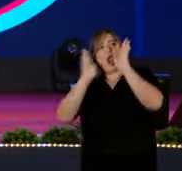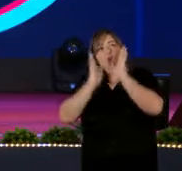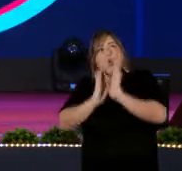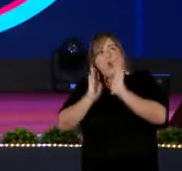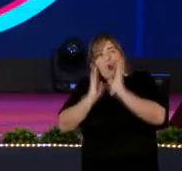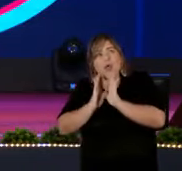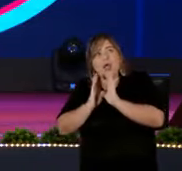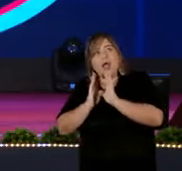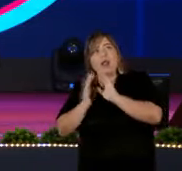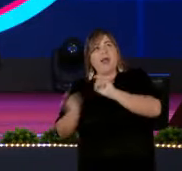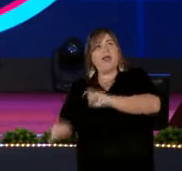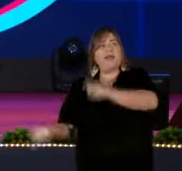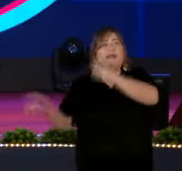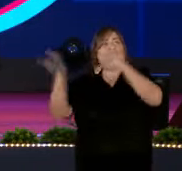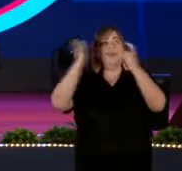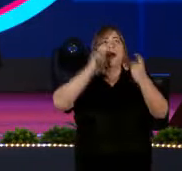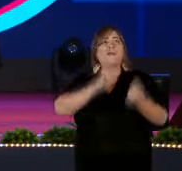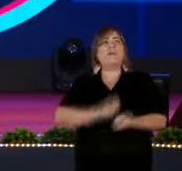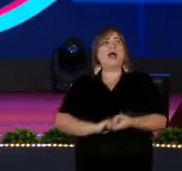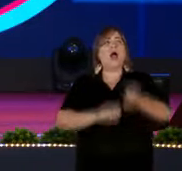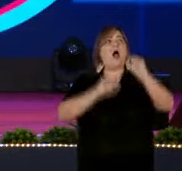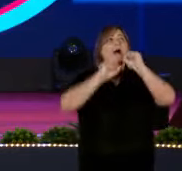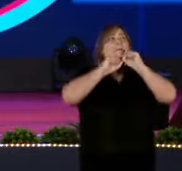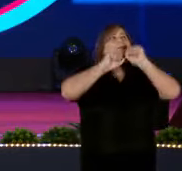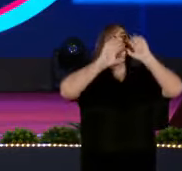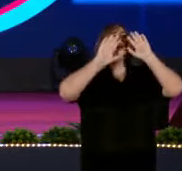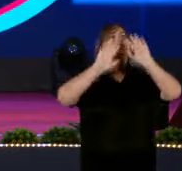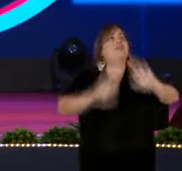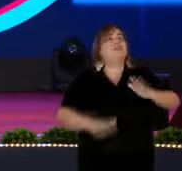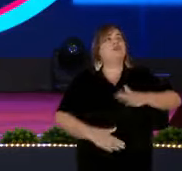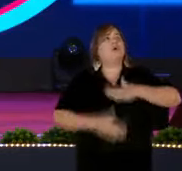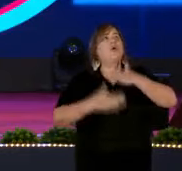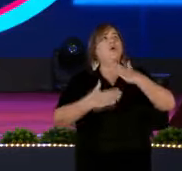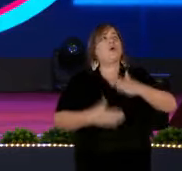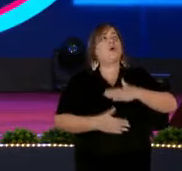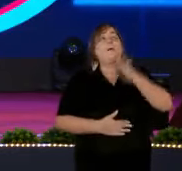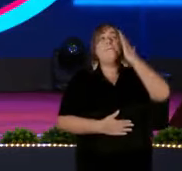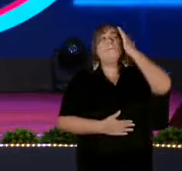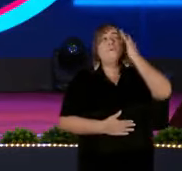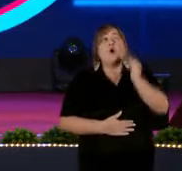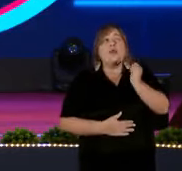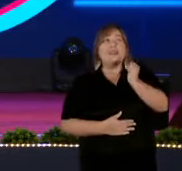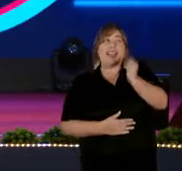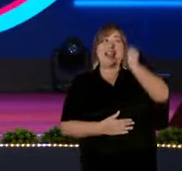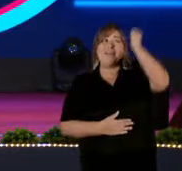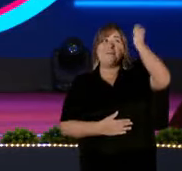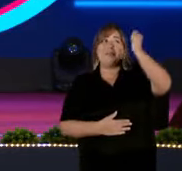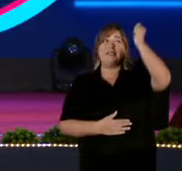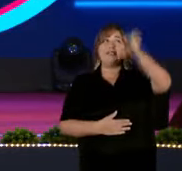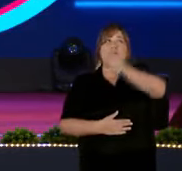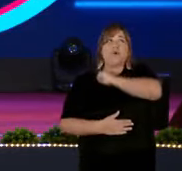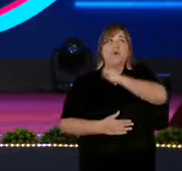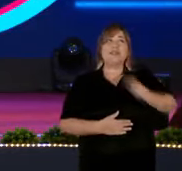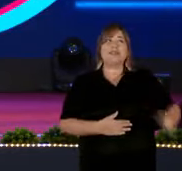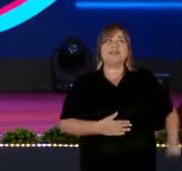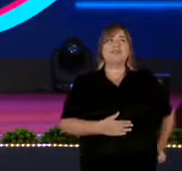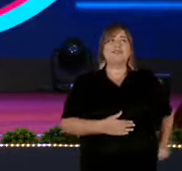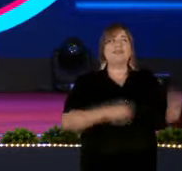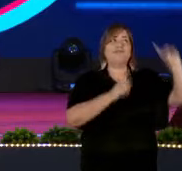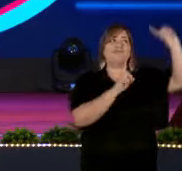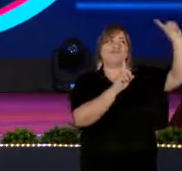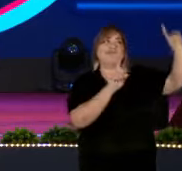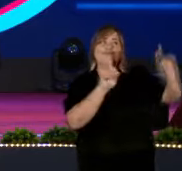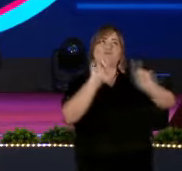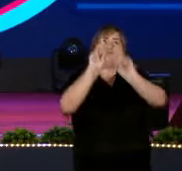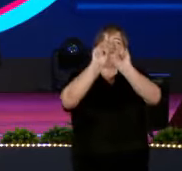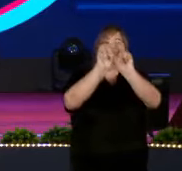lleno de manantiales y de bendición, porque el mismo Señor camina contigo, porque caminar